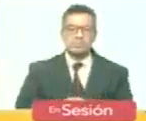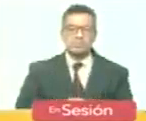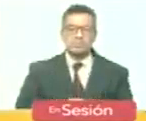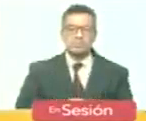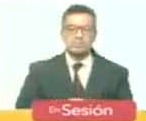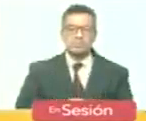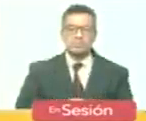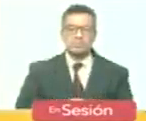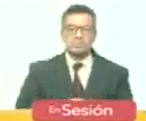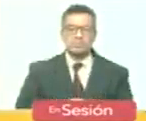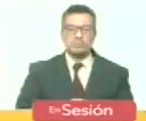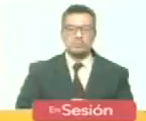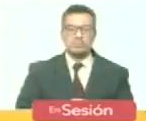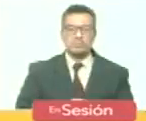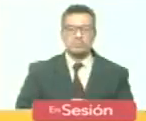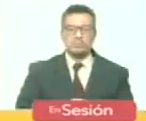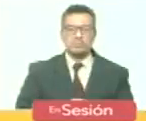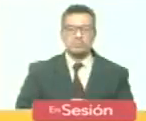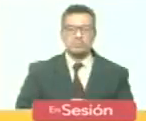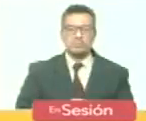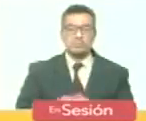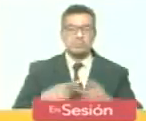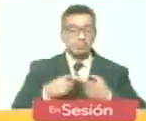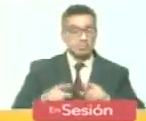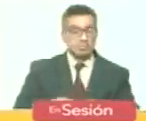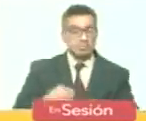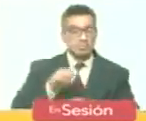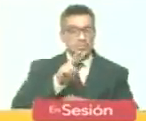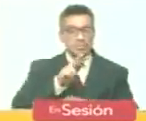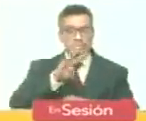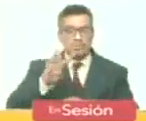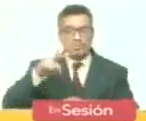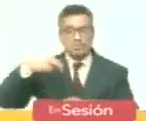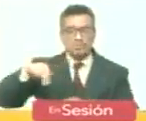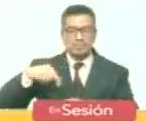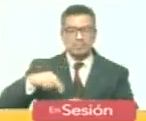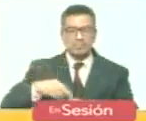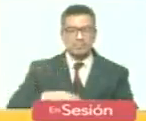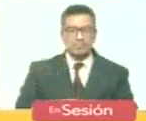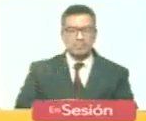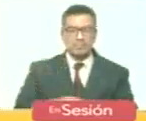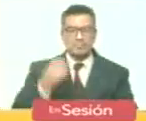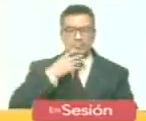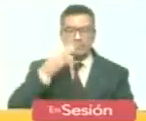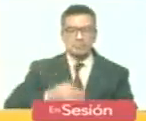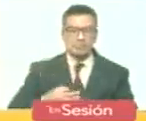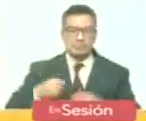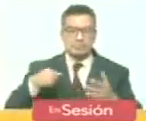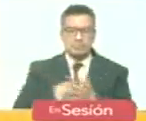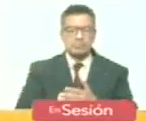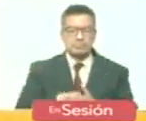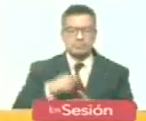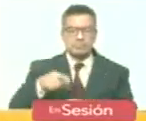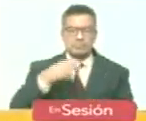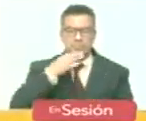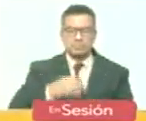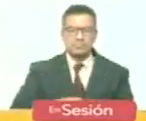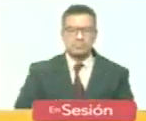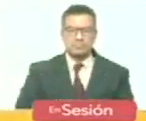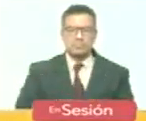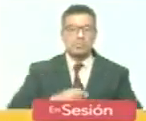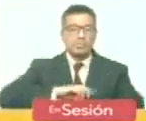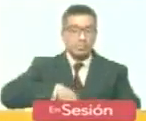se han preparado muchas cosas. Pero el 24 de noviembre, de verdad fue un golpe cuartelario. Y